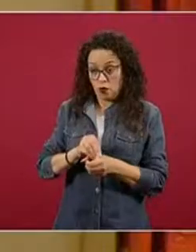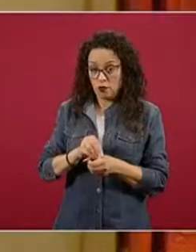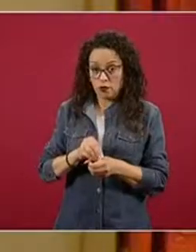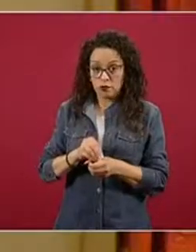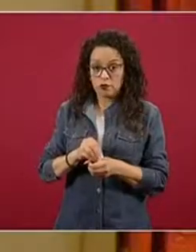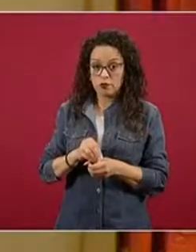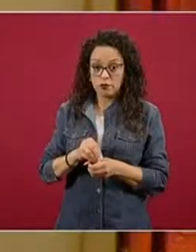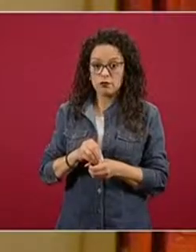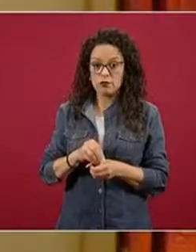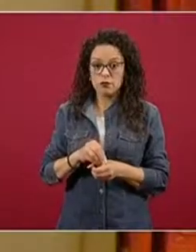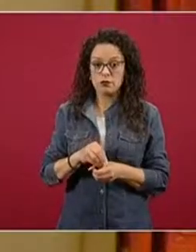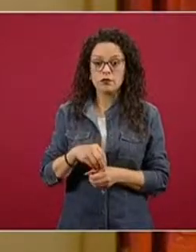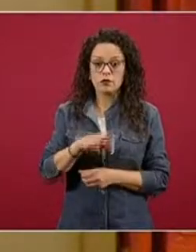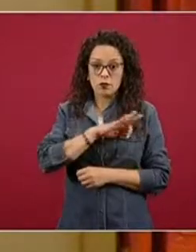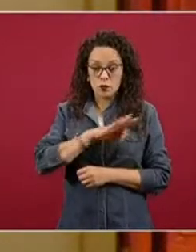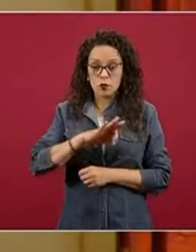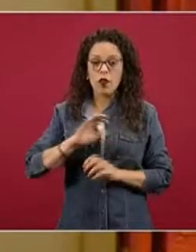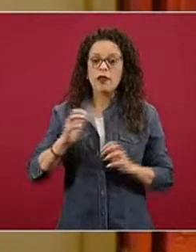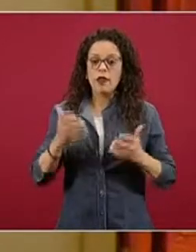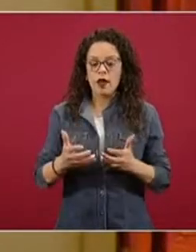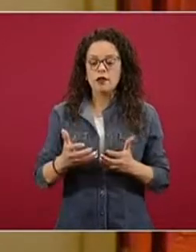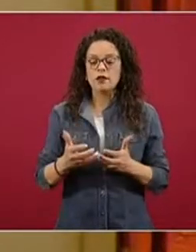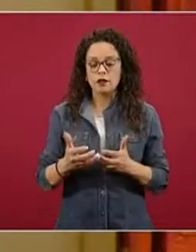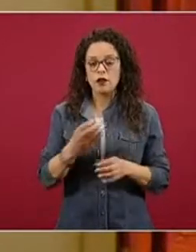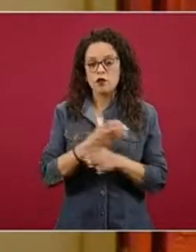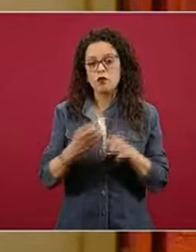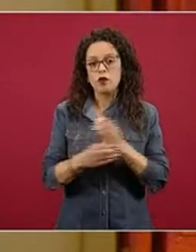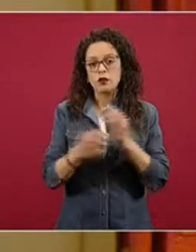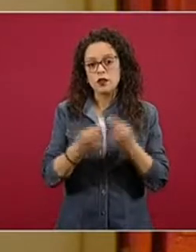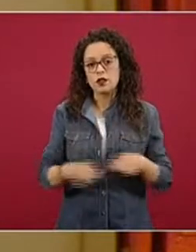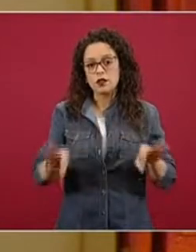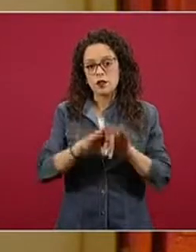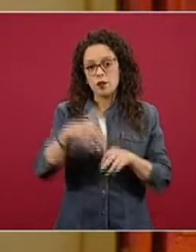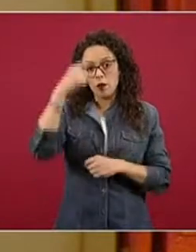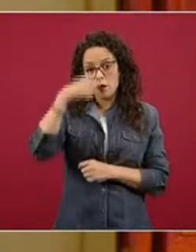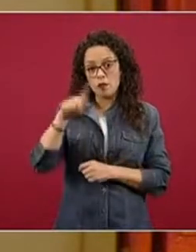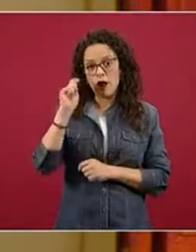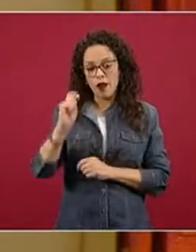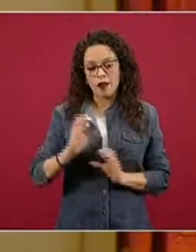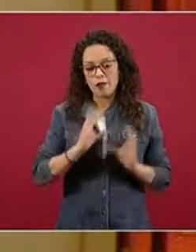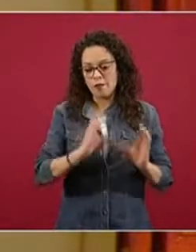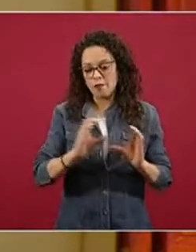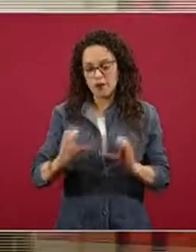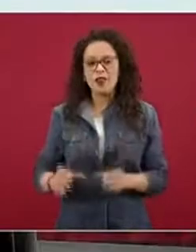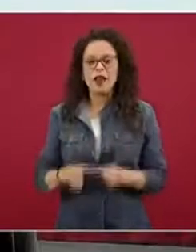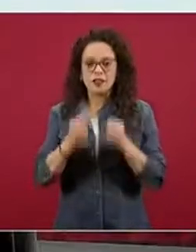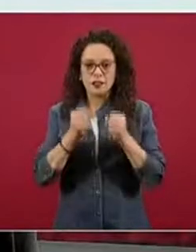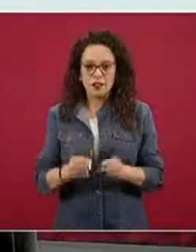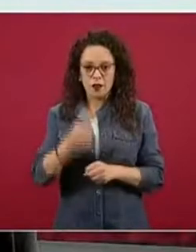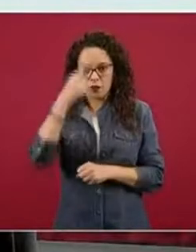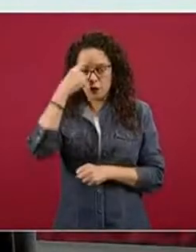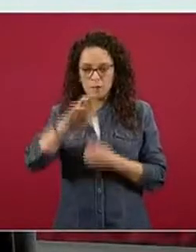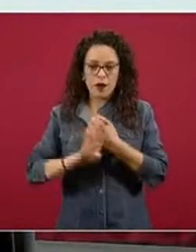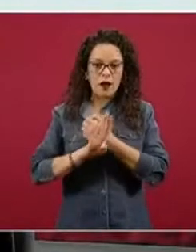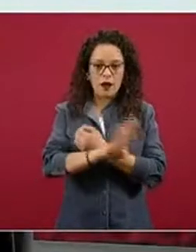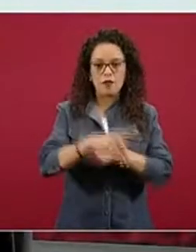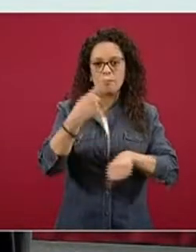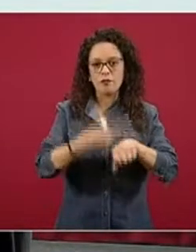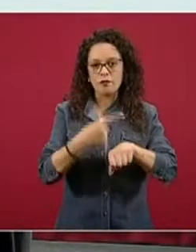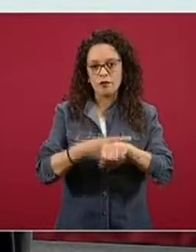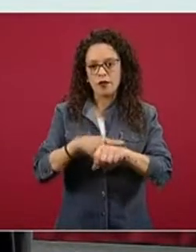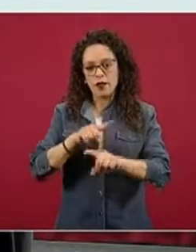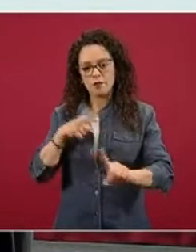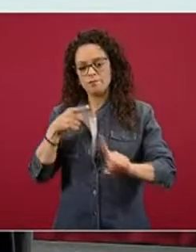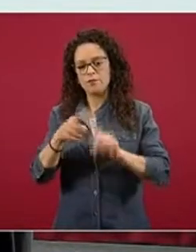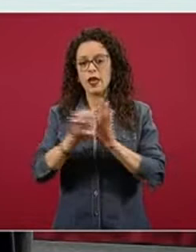hacer una labor muy importante para mantenernos seguros y libres de muchas enfermedades, entre ellas el dengue.